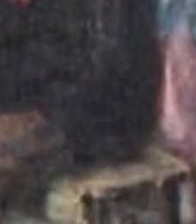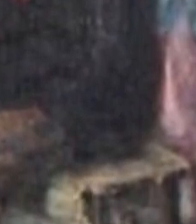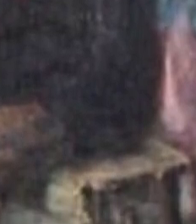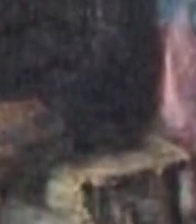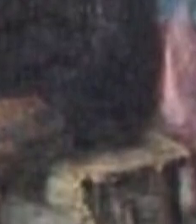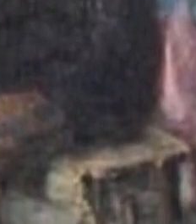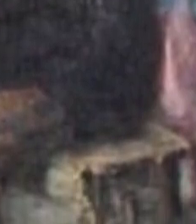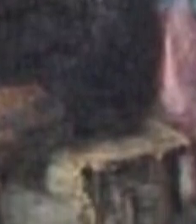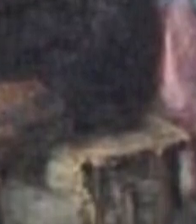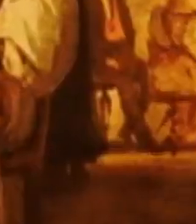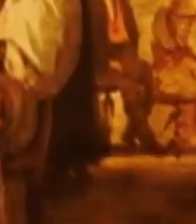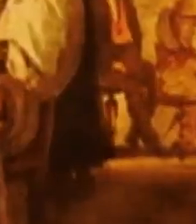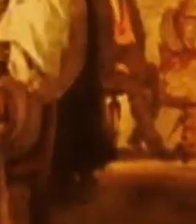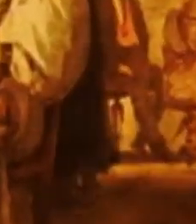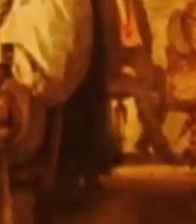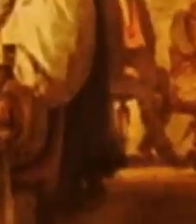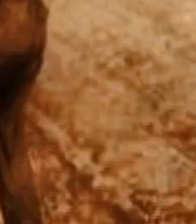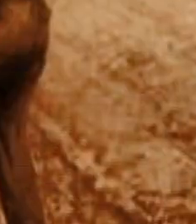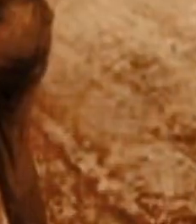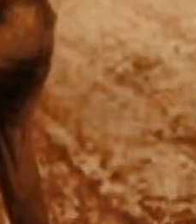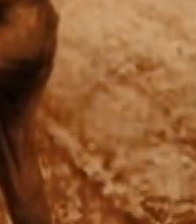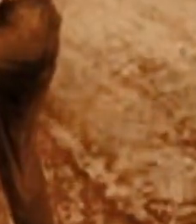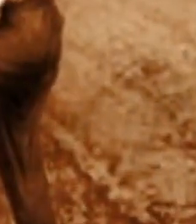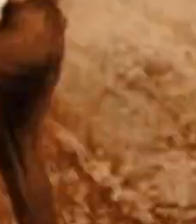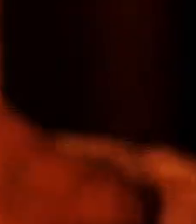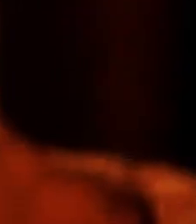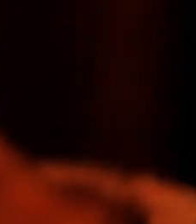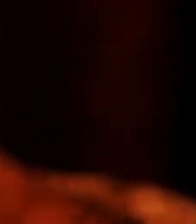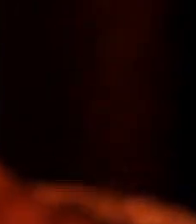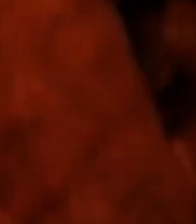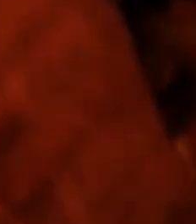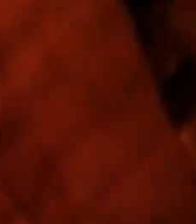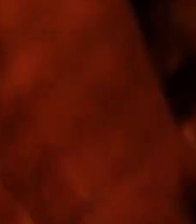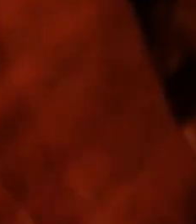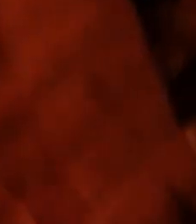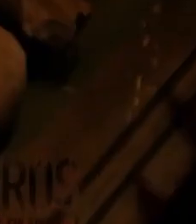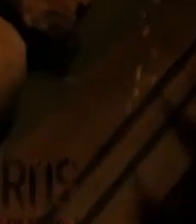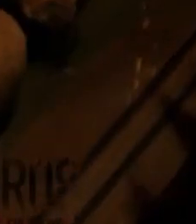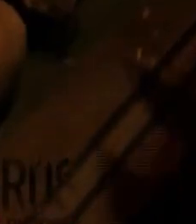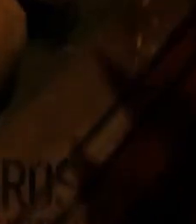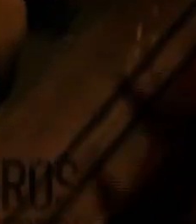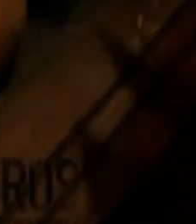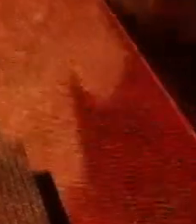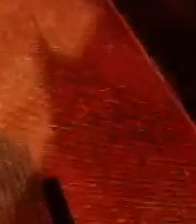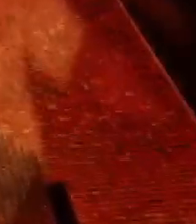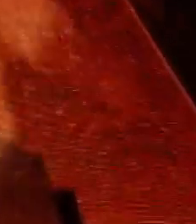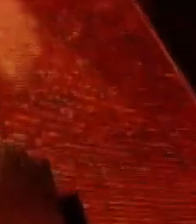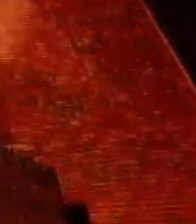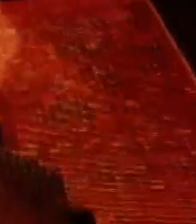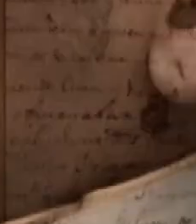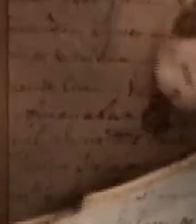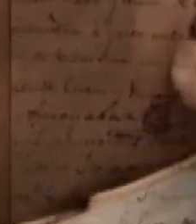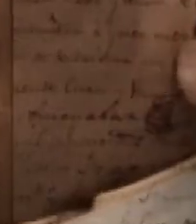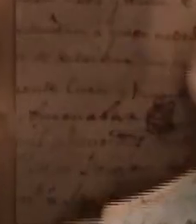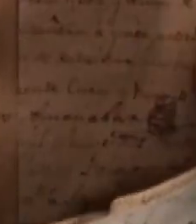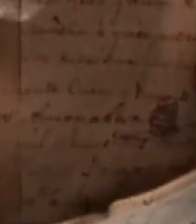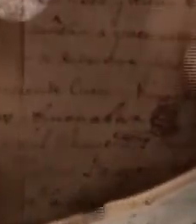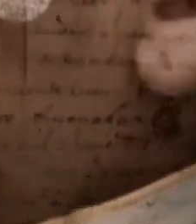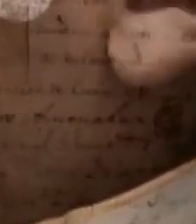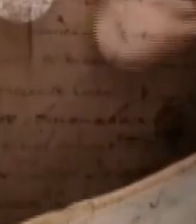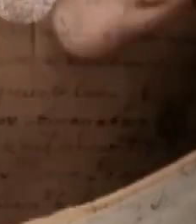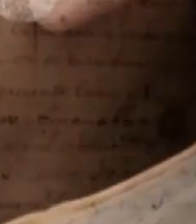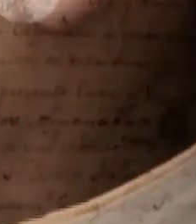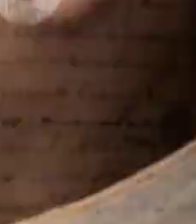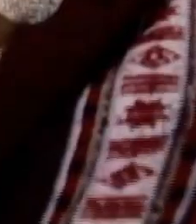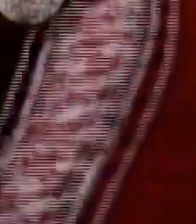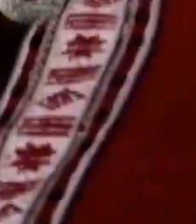Latinoamérica. Durante este mes de agosto, dedicaremos una franja a la historia y trascendencia de la cultura afrocaribeña